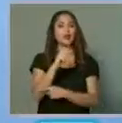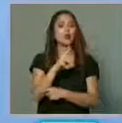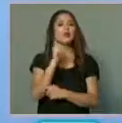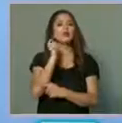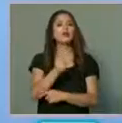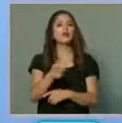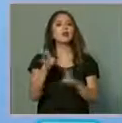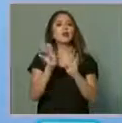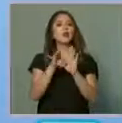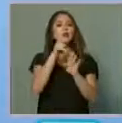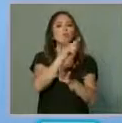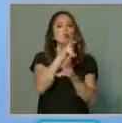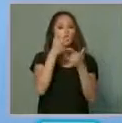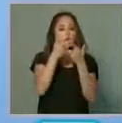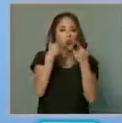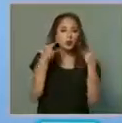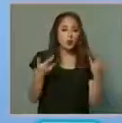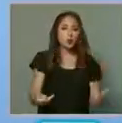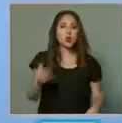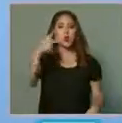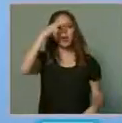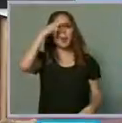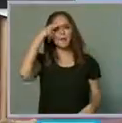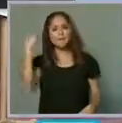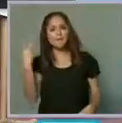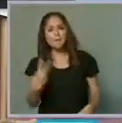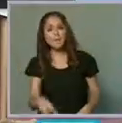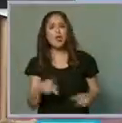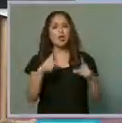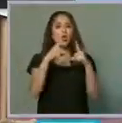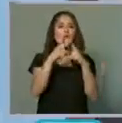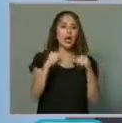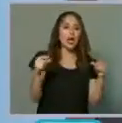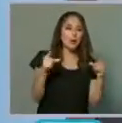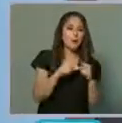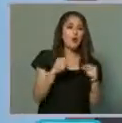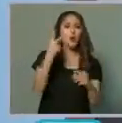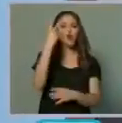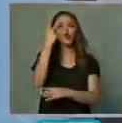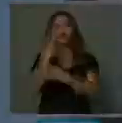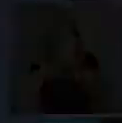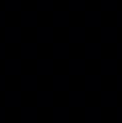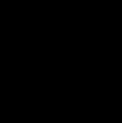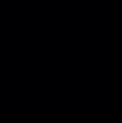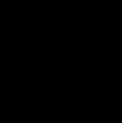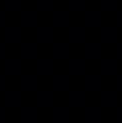de México, la historia de Japón, la historia en la que convergen estos dos países. es. Muchísimas gracias Pues y como bien encantado.